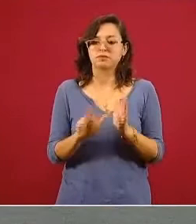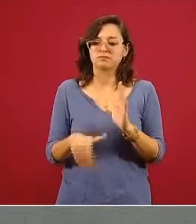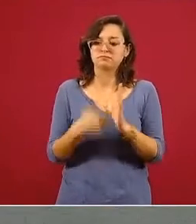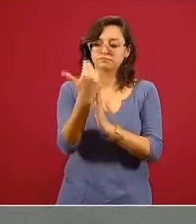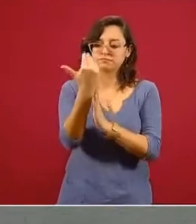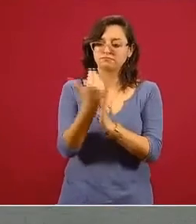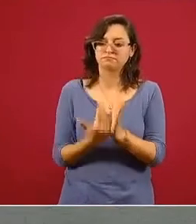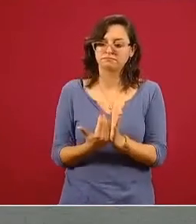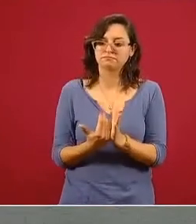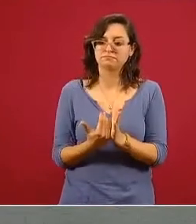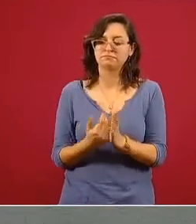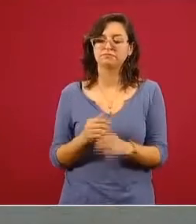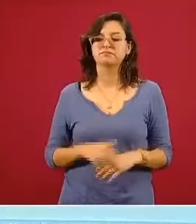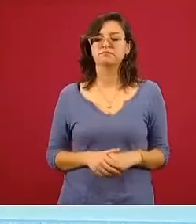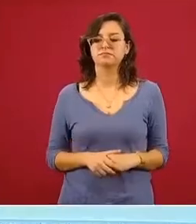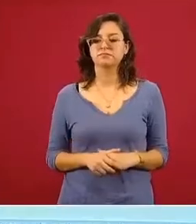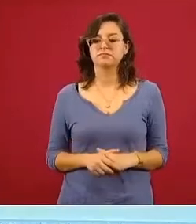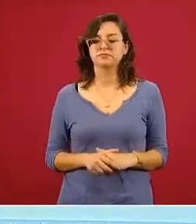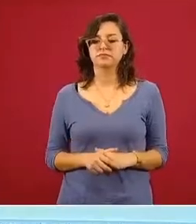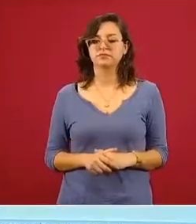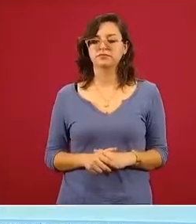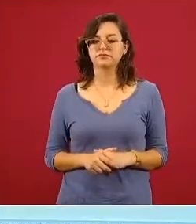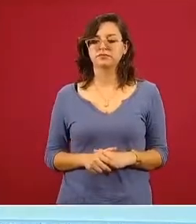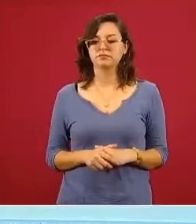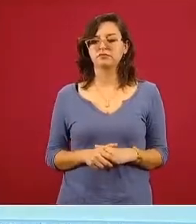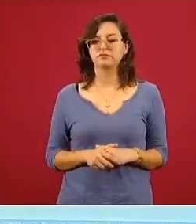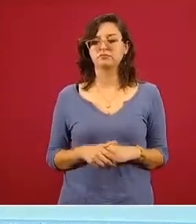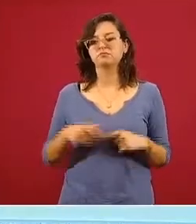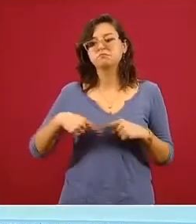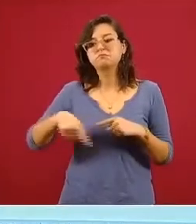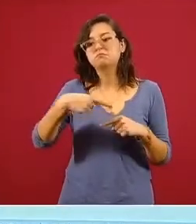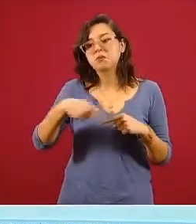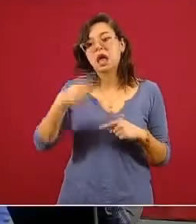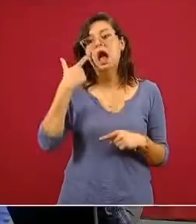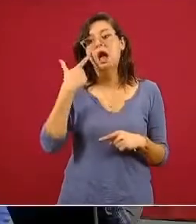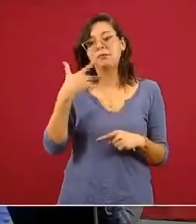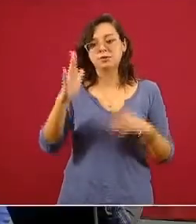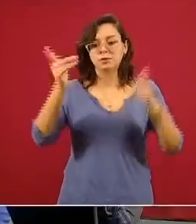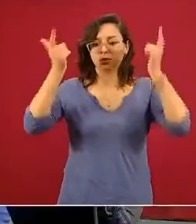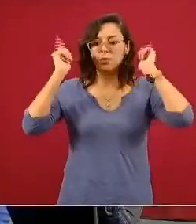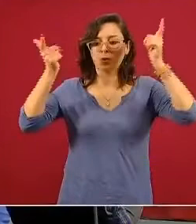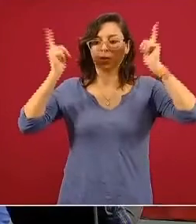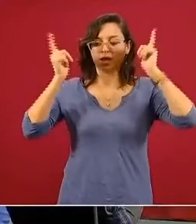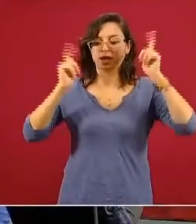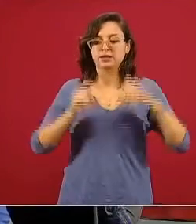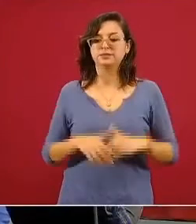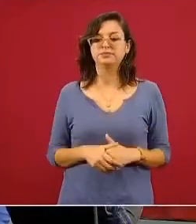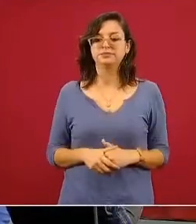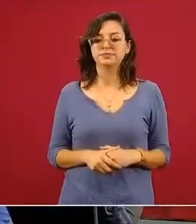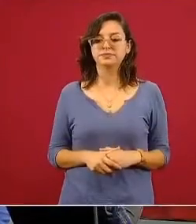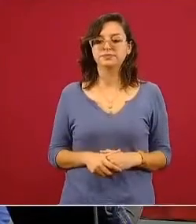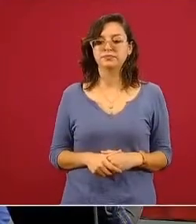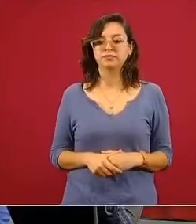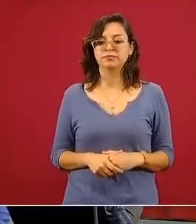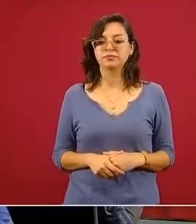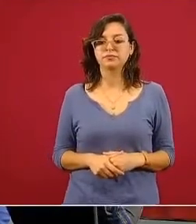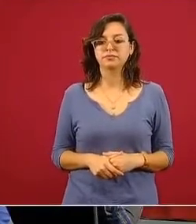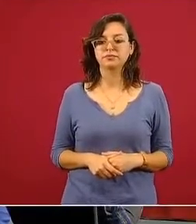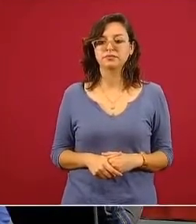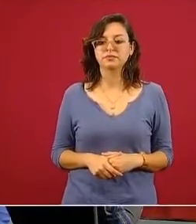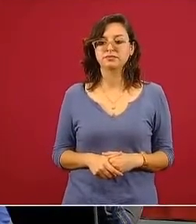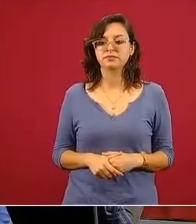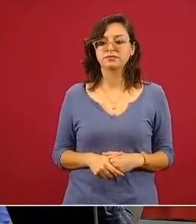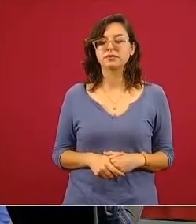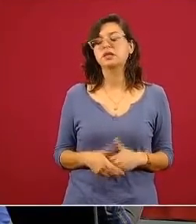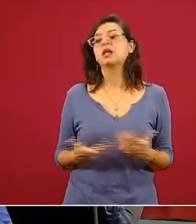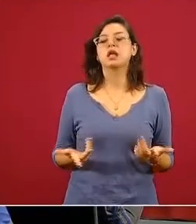esa estabilidad podría convertirse en las siguientes semanas en un descenso que sería lo deseable para el Estado. Vemos cómo la ocupación